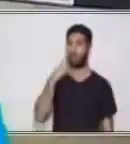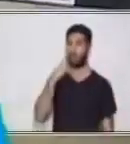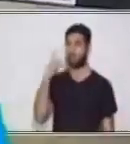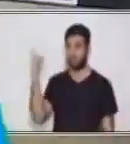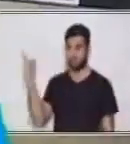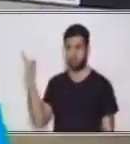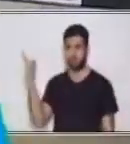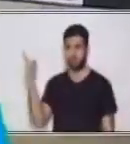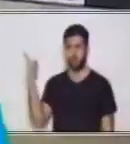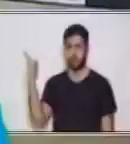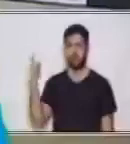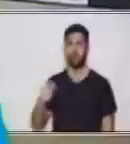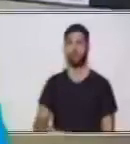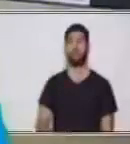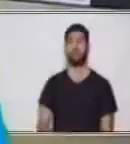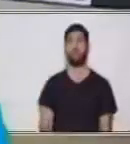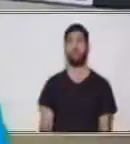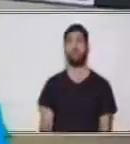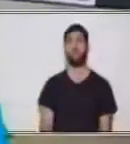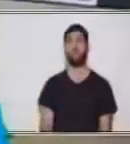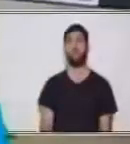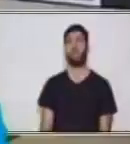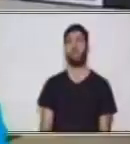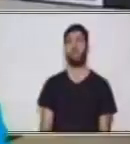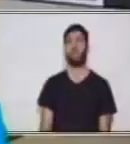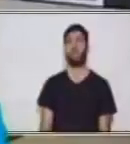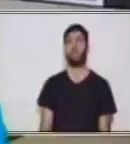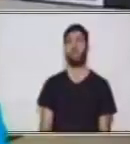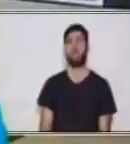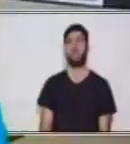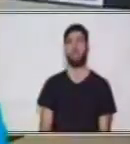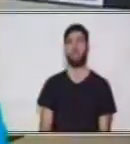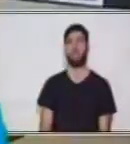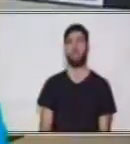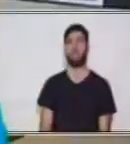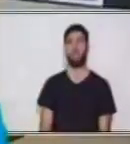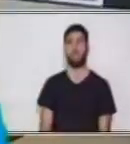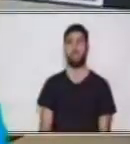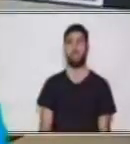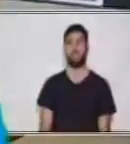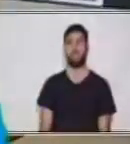representando el eje vertical?